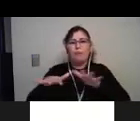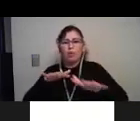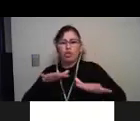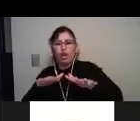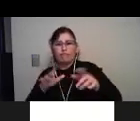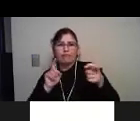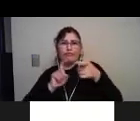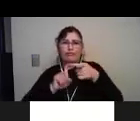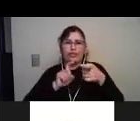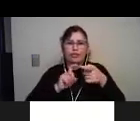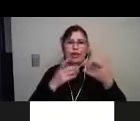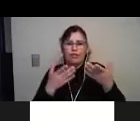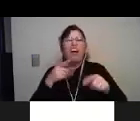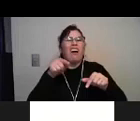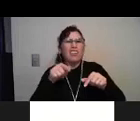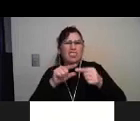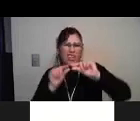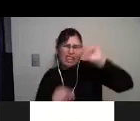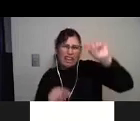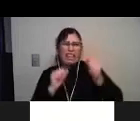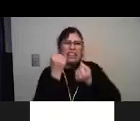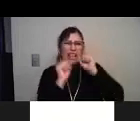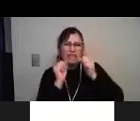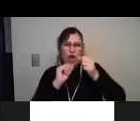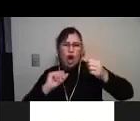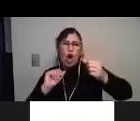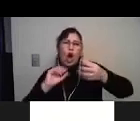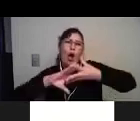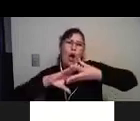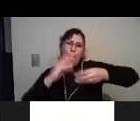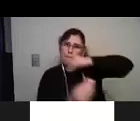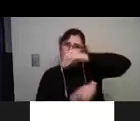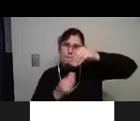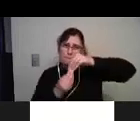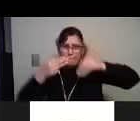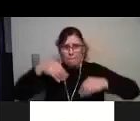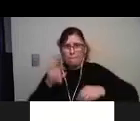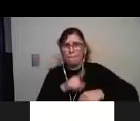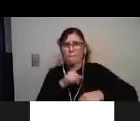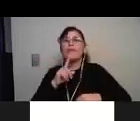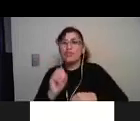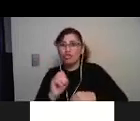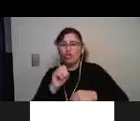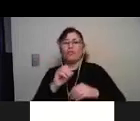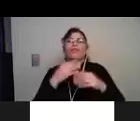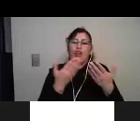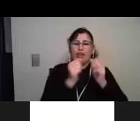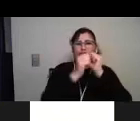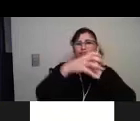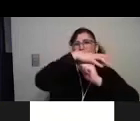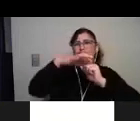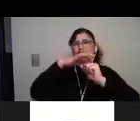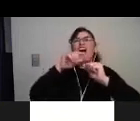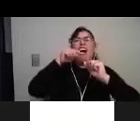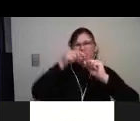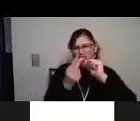Básicamente hablamos de nervios mixtos, ¿cierto? En nervios craneales, en nervios espinales, y en nervios craneales hay nervios que son mixtos, nervios